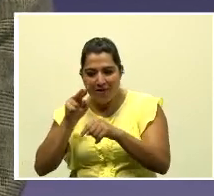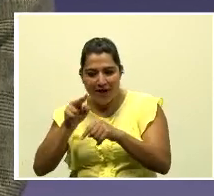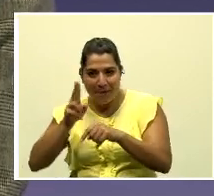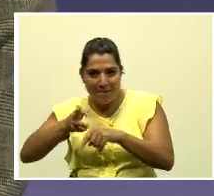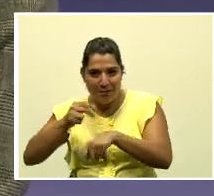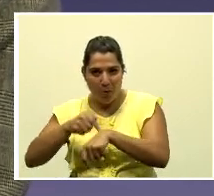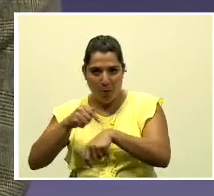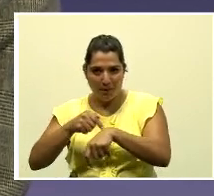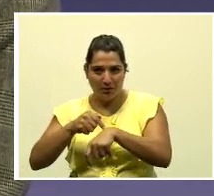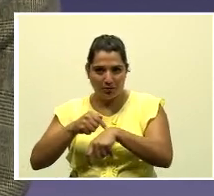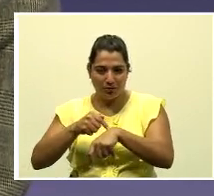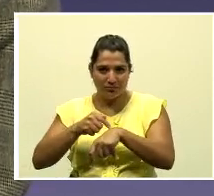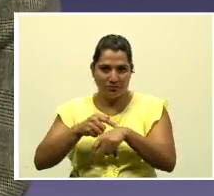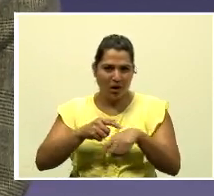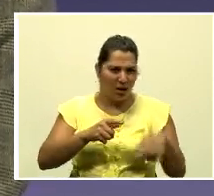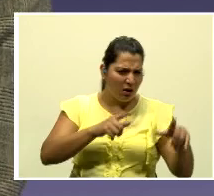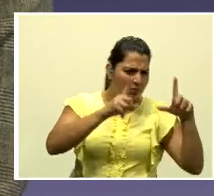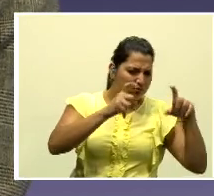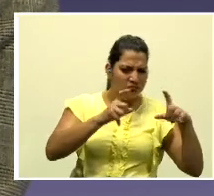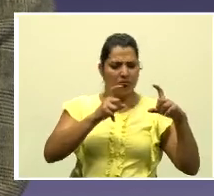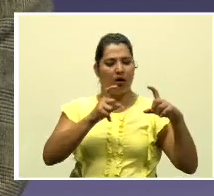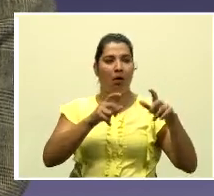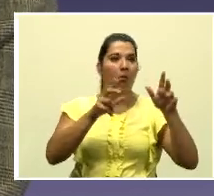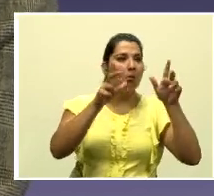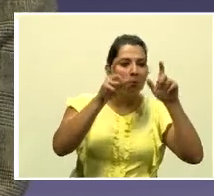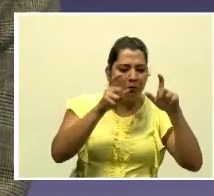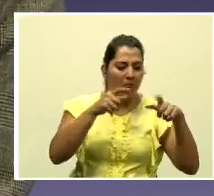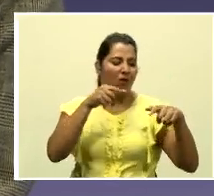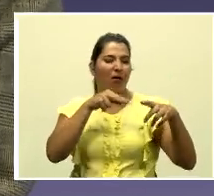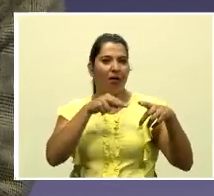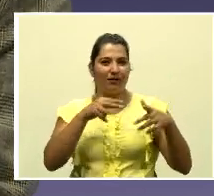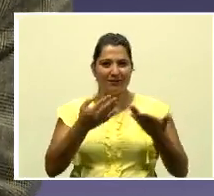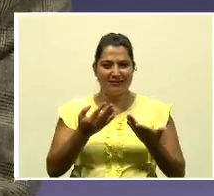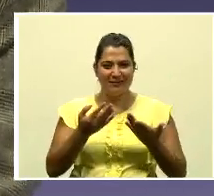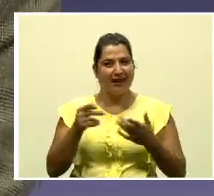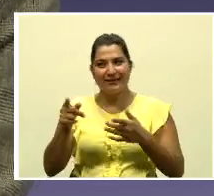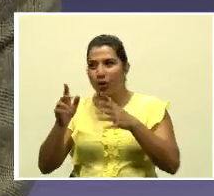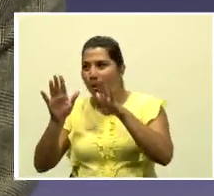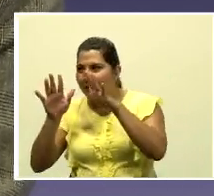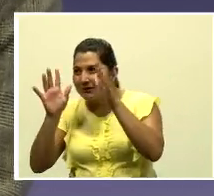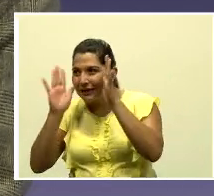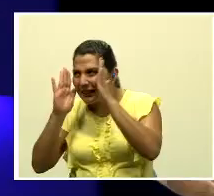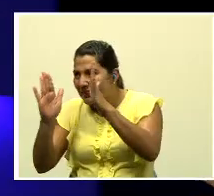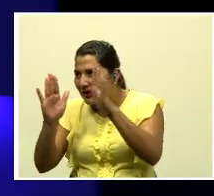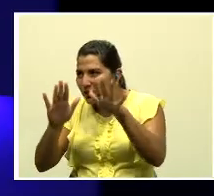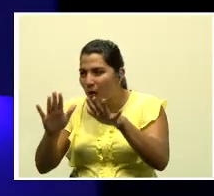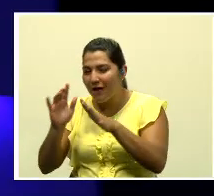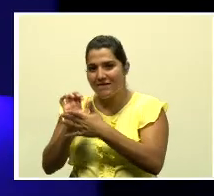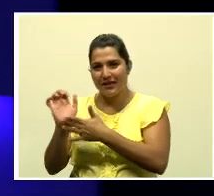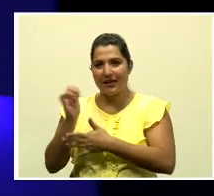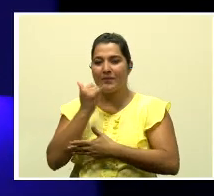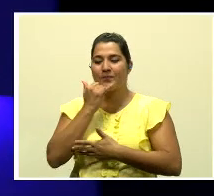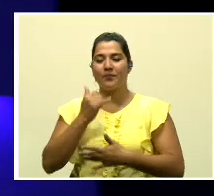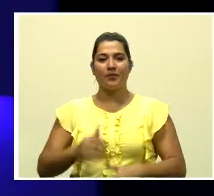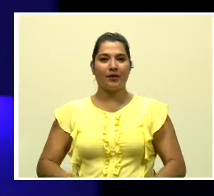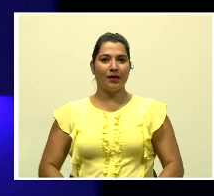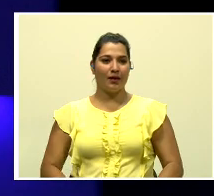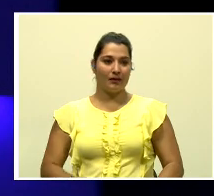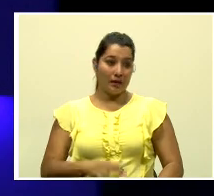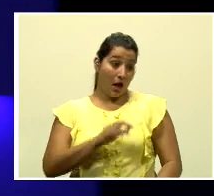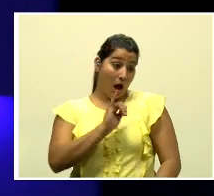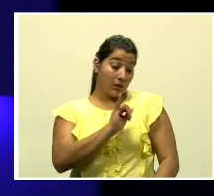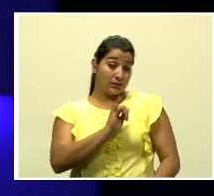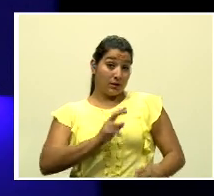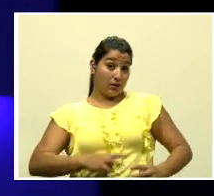parámetros técnicos, sino que está más atento al entorno y a ver que que puede es una capturar. metáfora, que es una metáfora de la